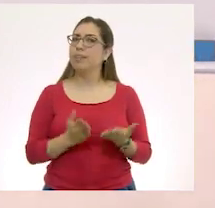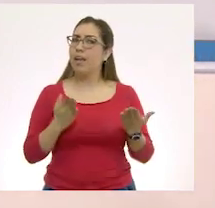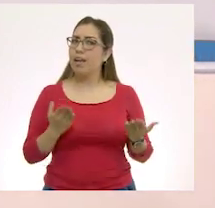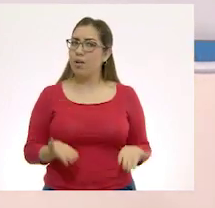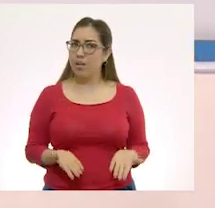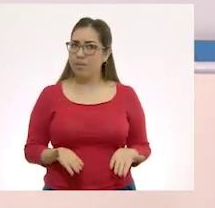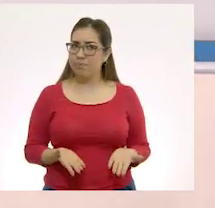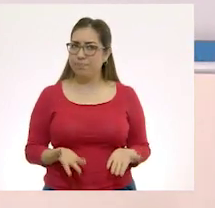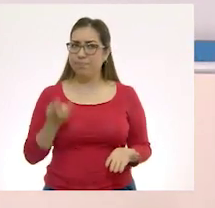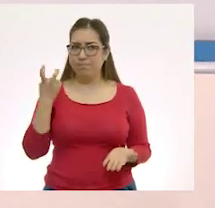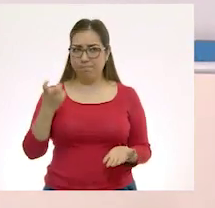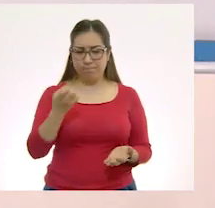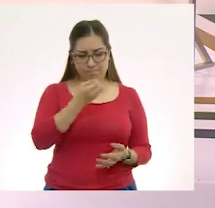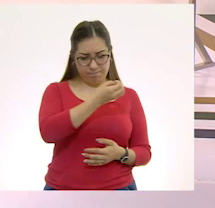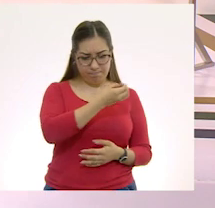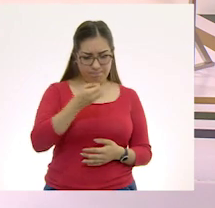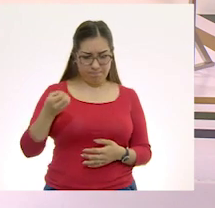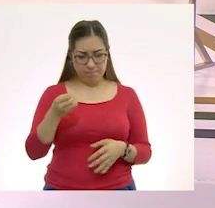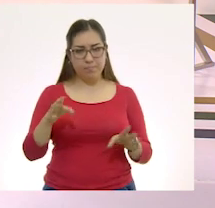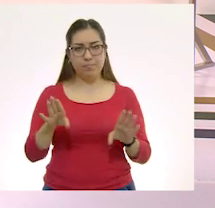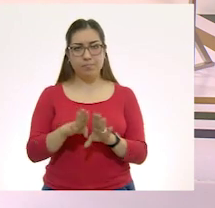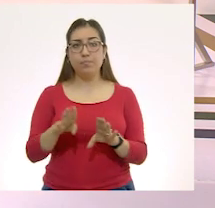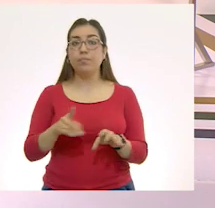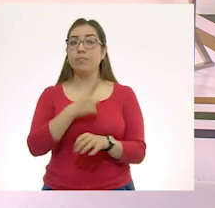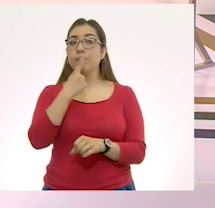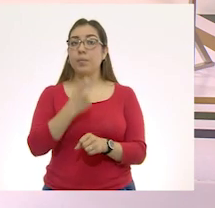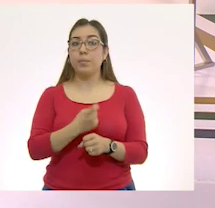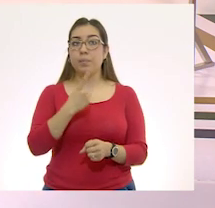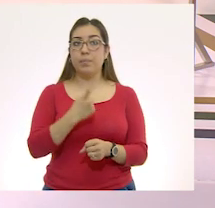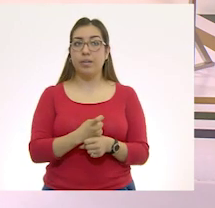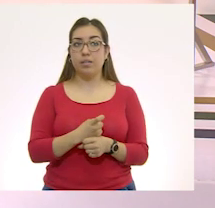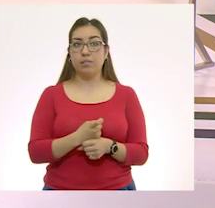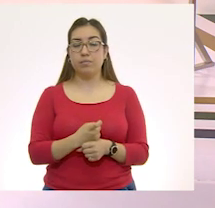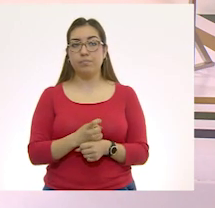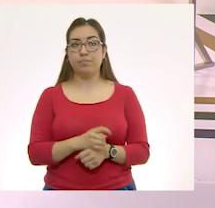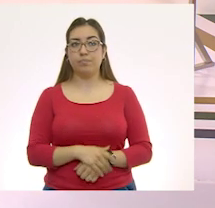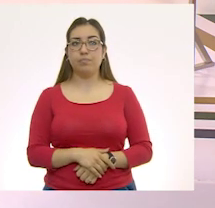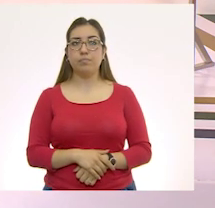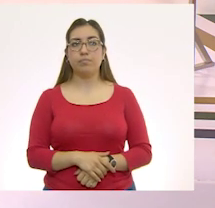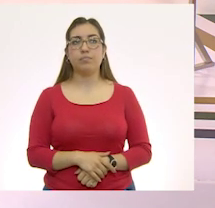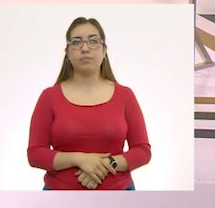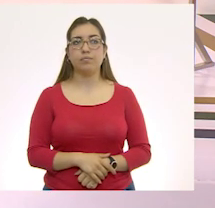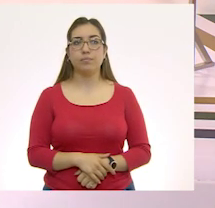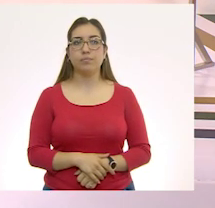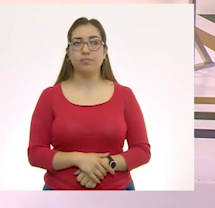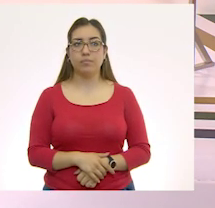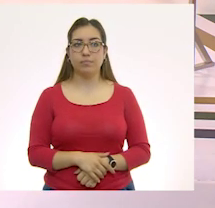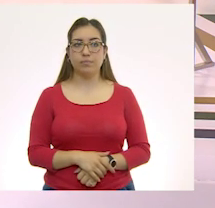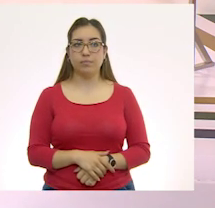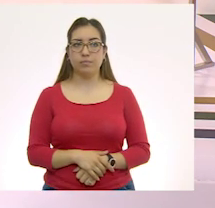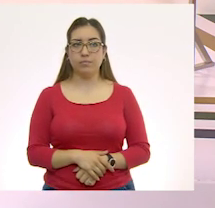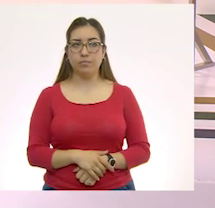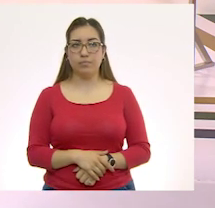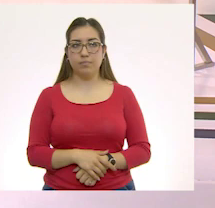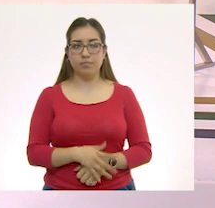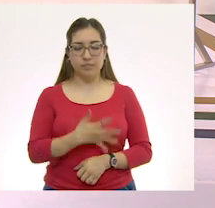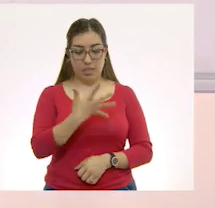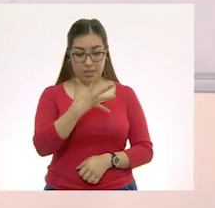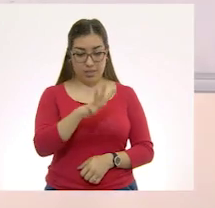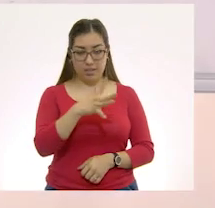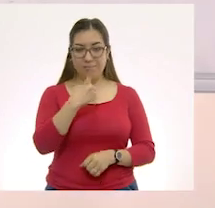construir esta sucesión primero ponemos el primer número que es 1010